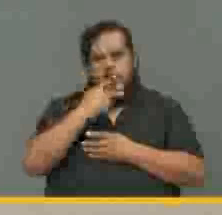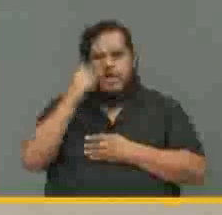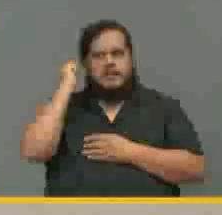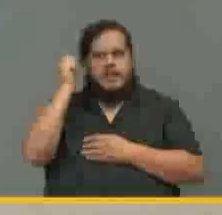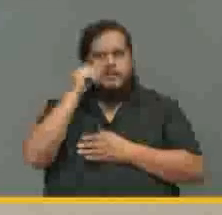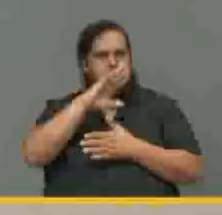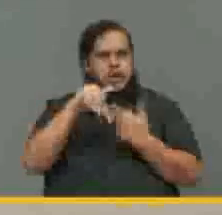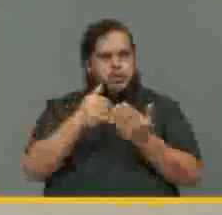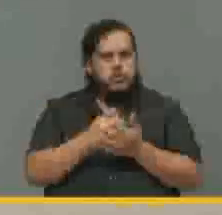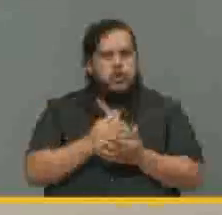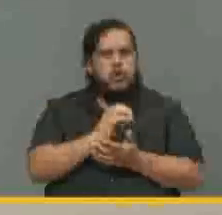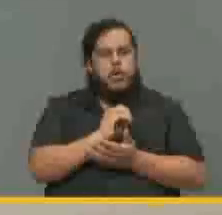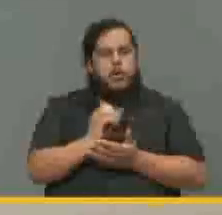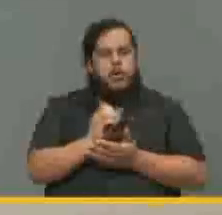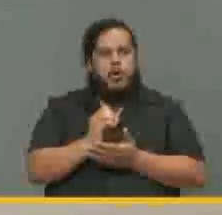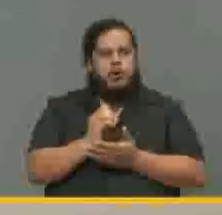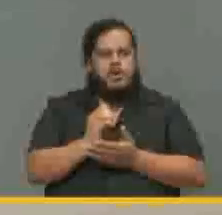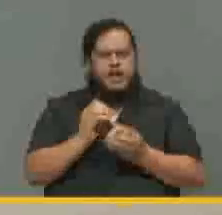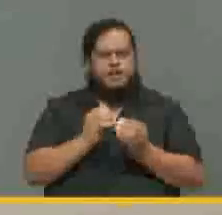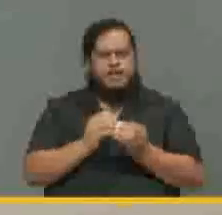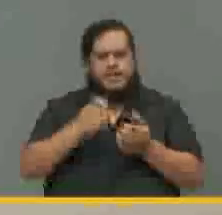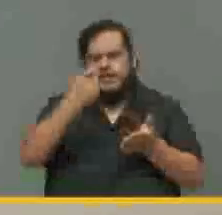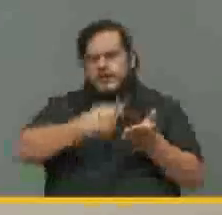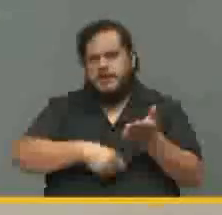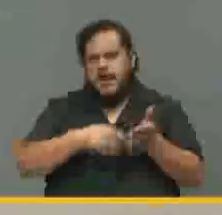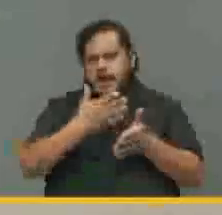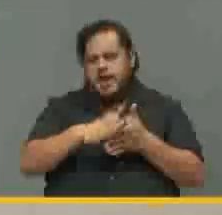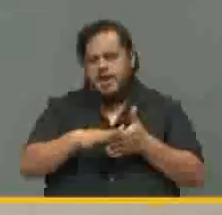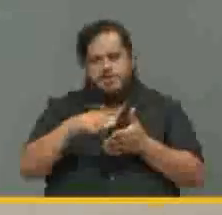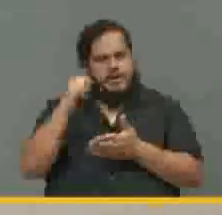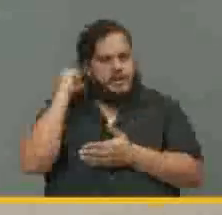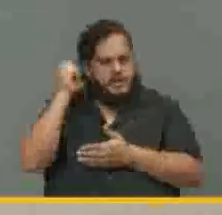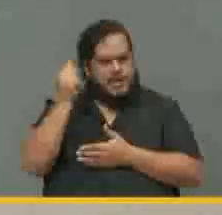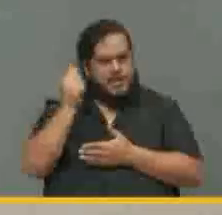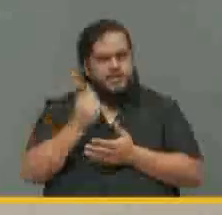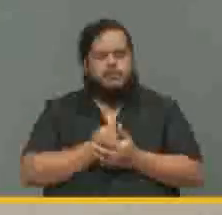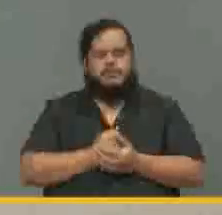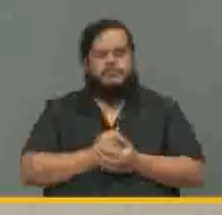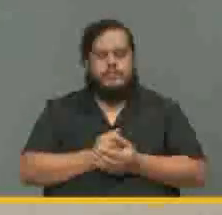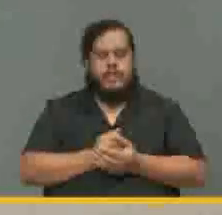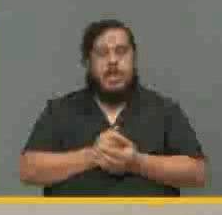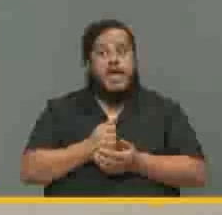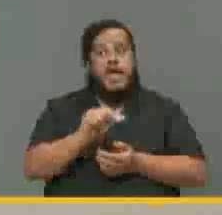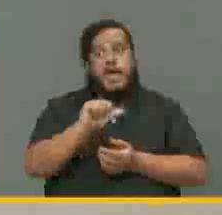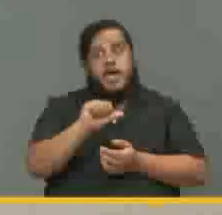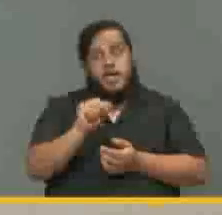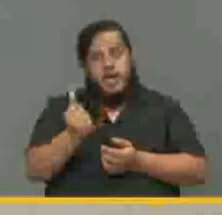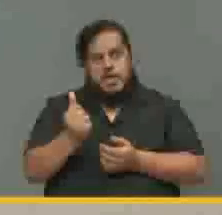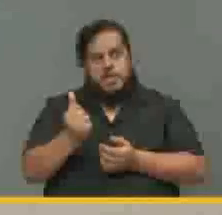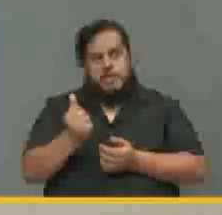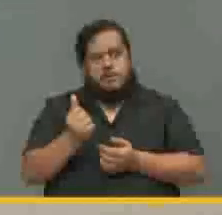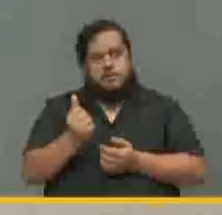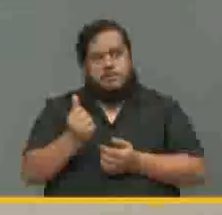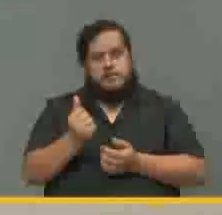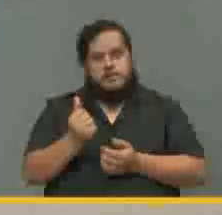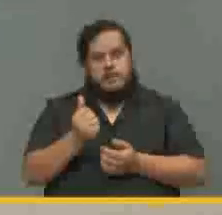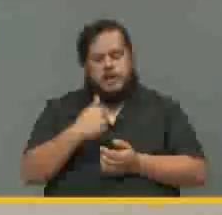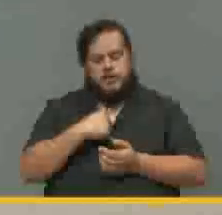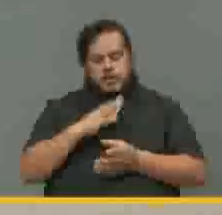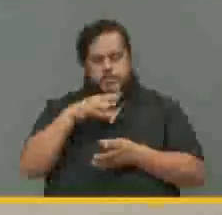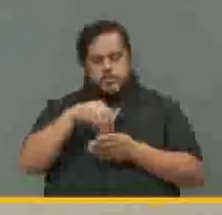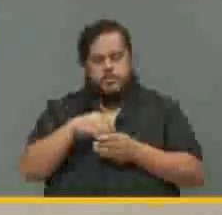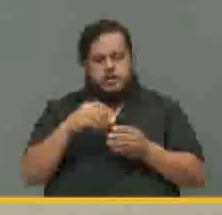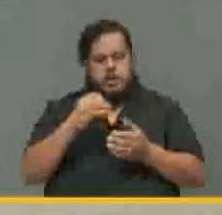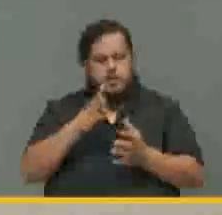todo, ¿verdad? O ser más estricta en la parte de sanción. Y hay otros que me incluyo, que nos